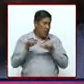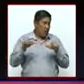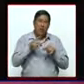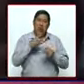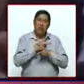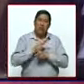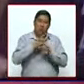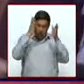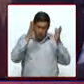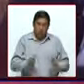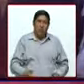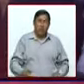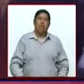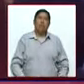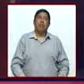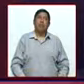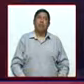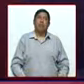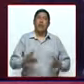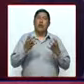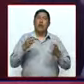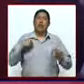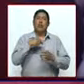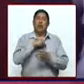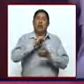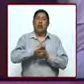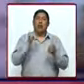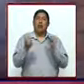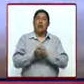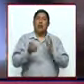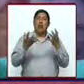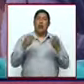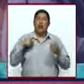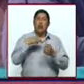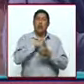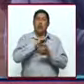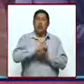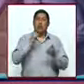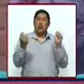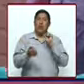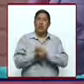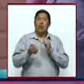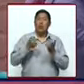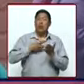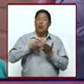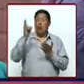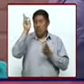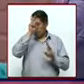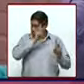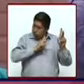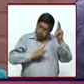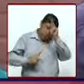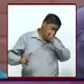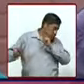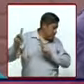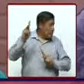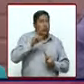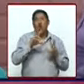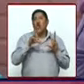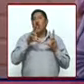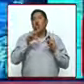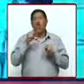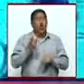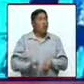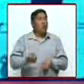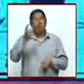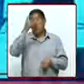portera. Queremos el cambio, queremos el cambio. Pues evidentemente estamos muy preocupados, ¿no? No es la